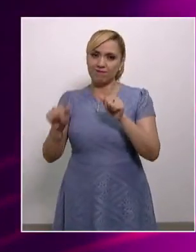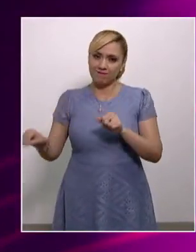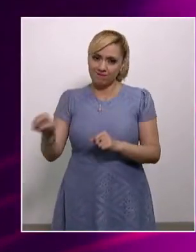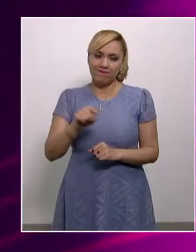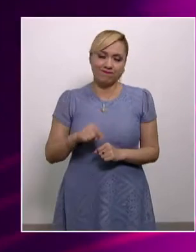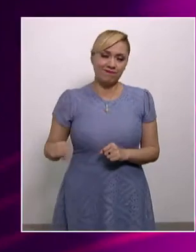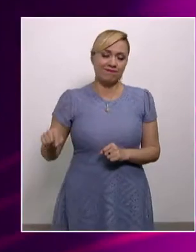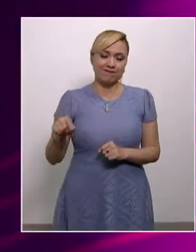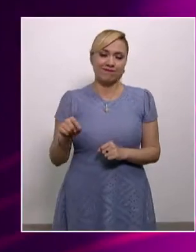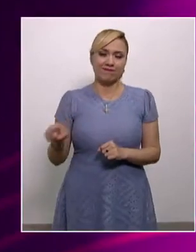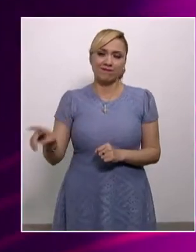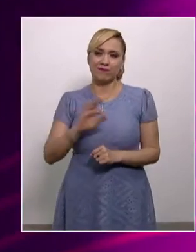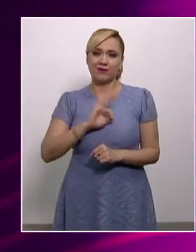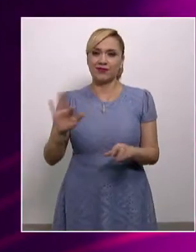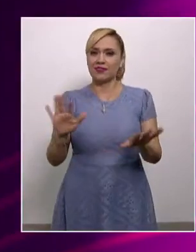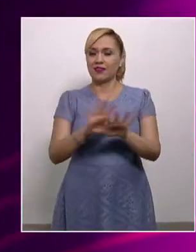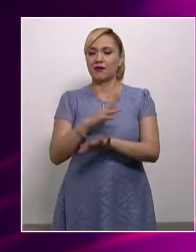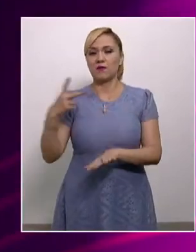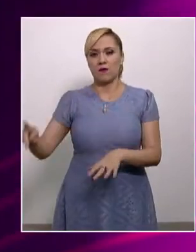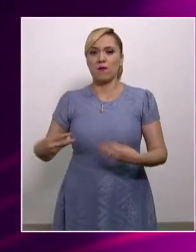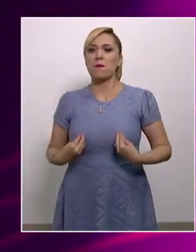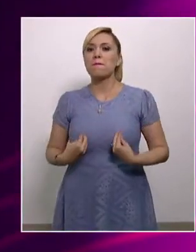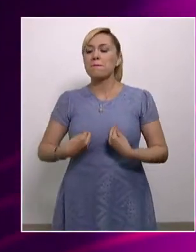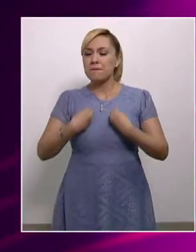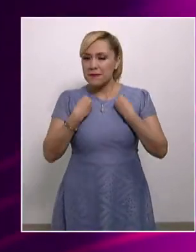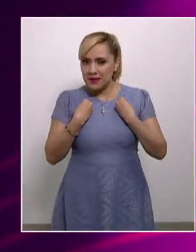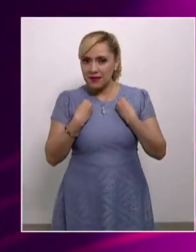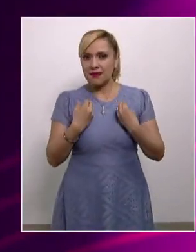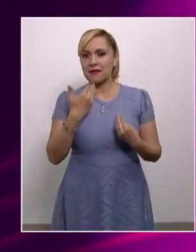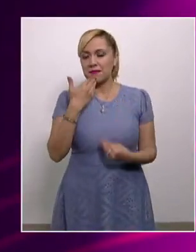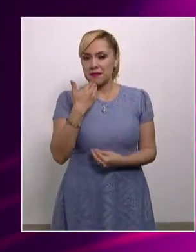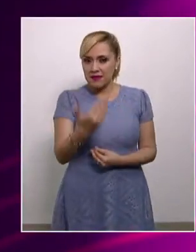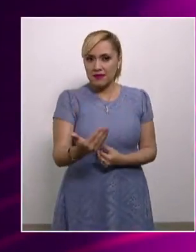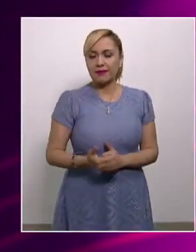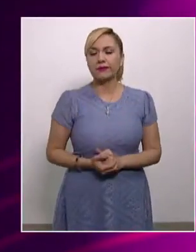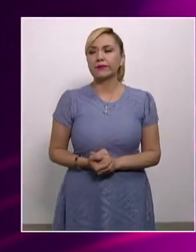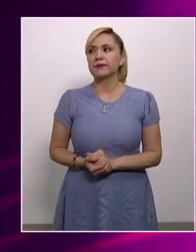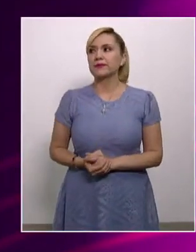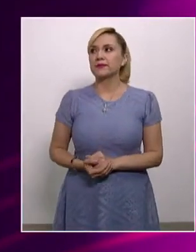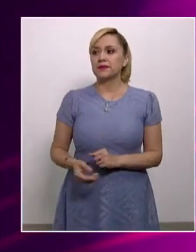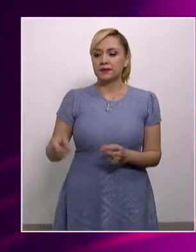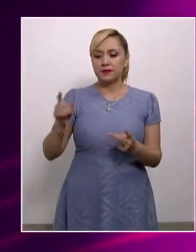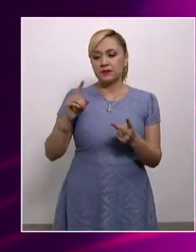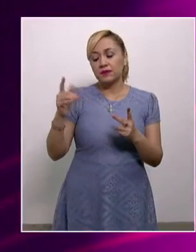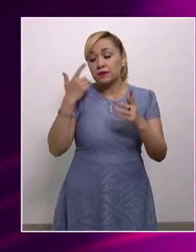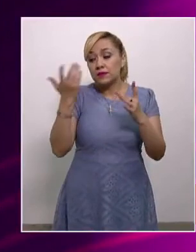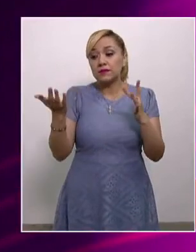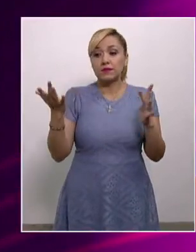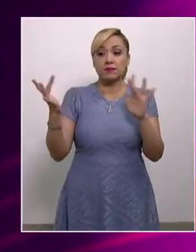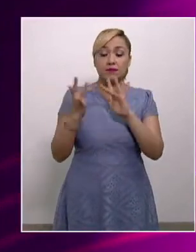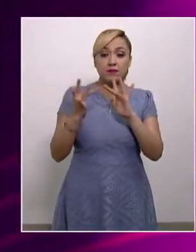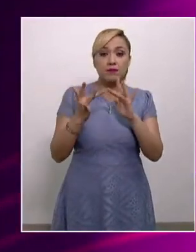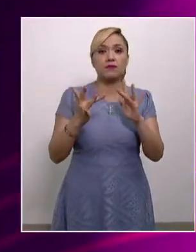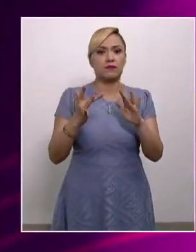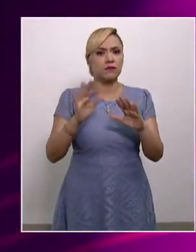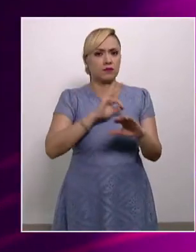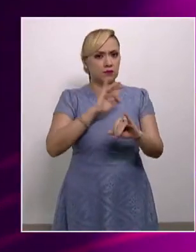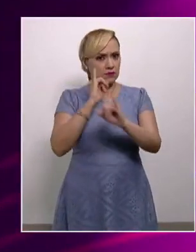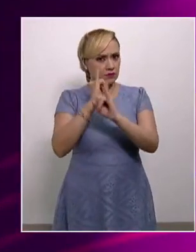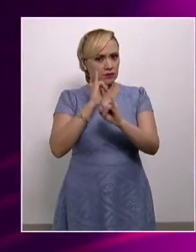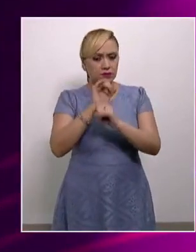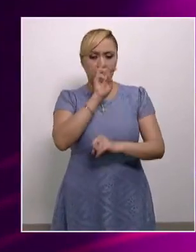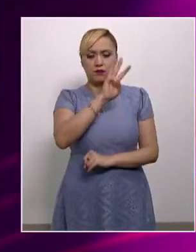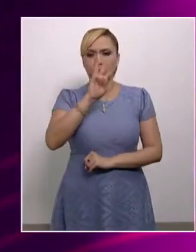las mujeres para lograr cambios también más estructurales. Y para cualquier duda está también nuestra página de internet